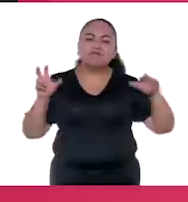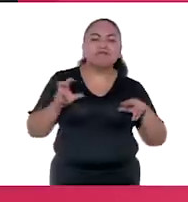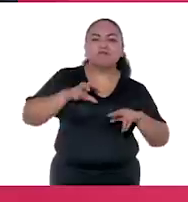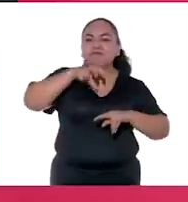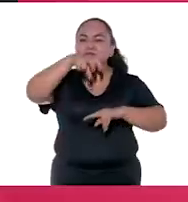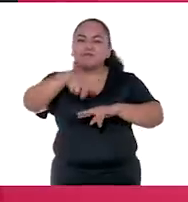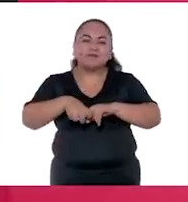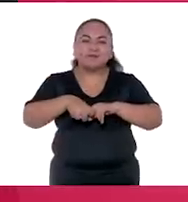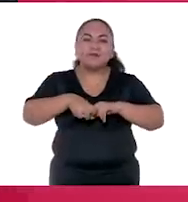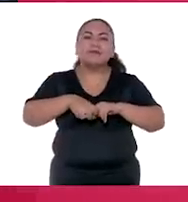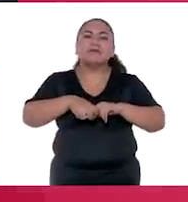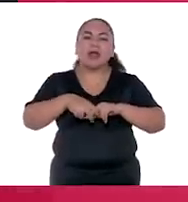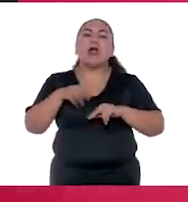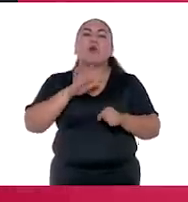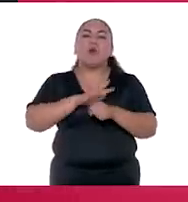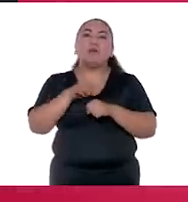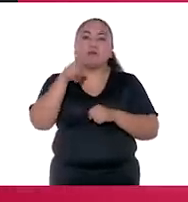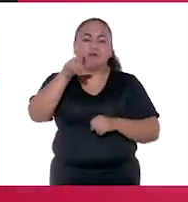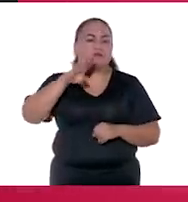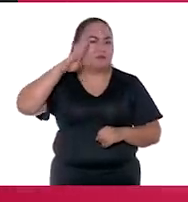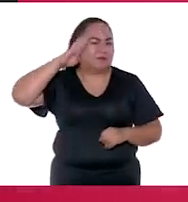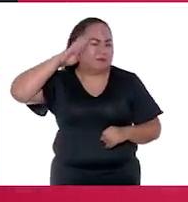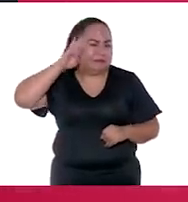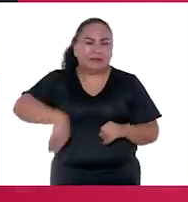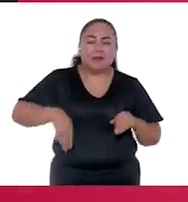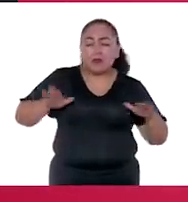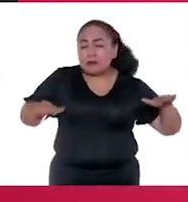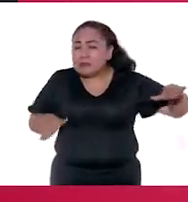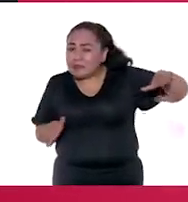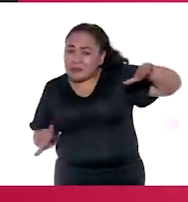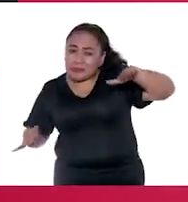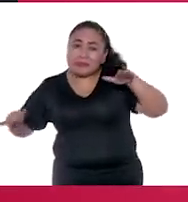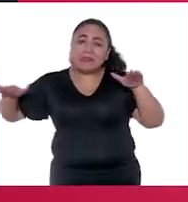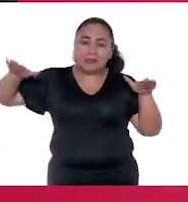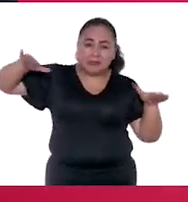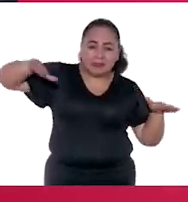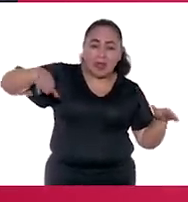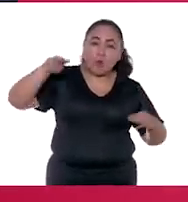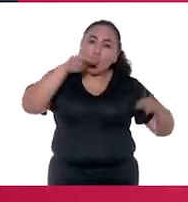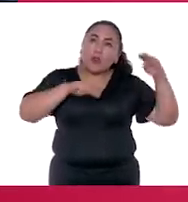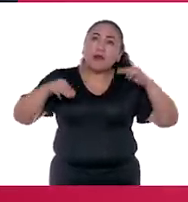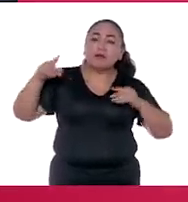Son las aves rapaces maestras en el vuelo entre las cañadas.